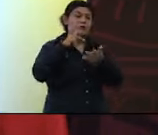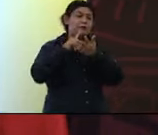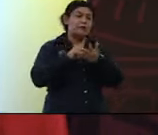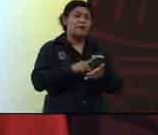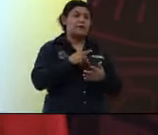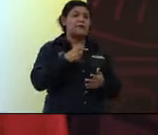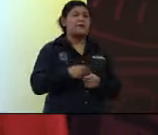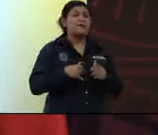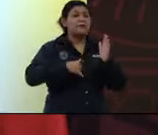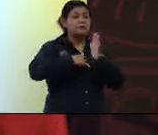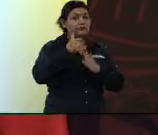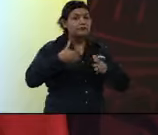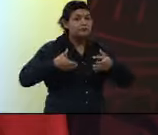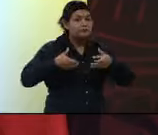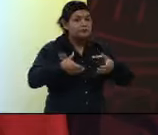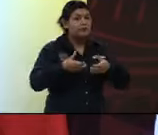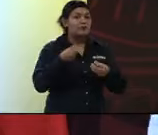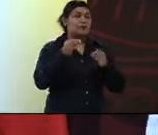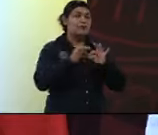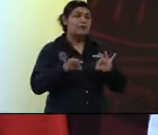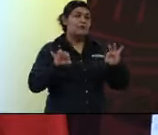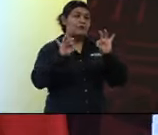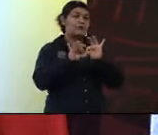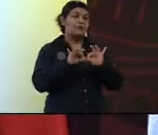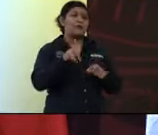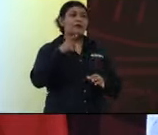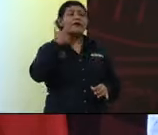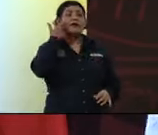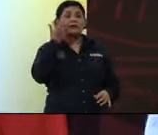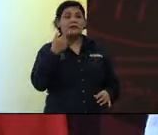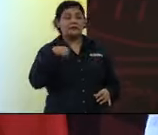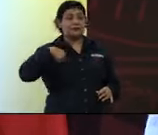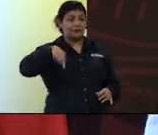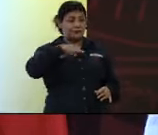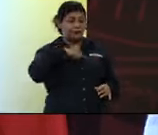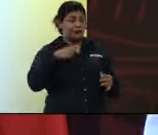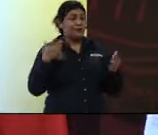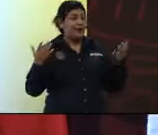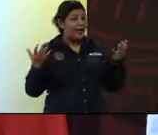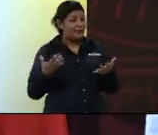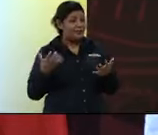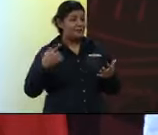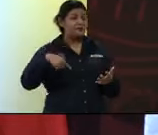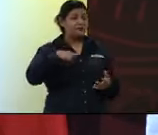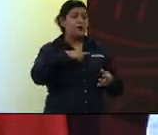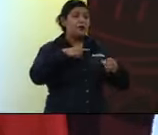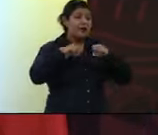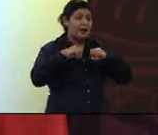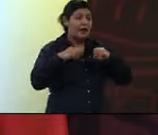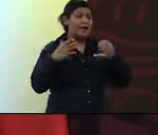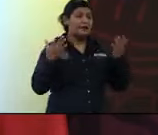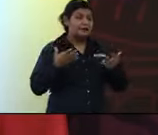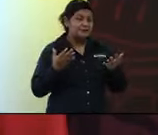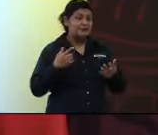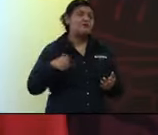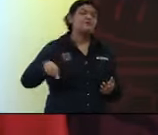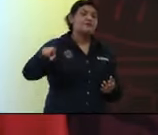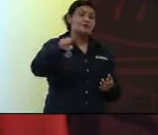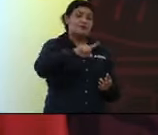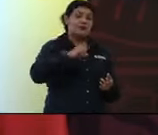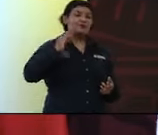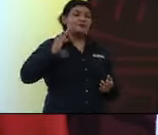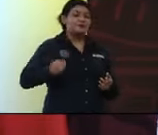importante, pero queremos que las inversiones que hacemos y lo que nosotros, las obras que hacemos, pues queremos que tengan el consenso del pueblo,